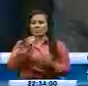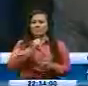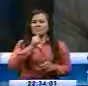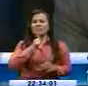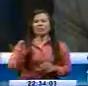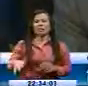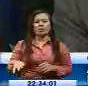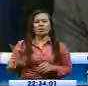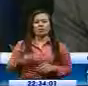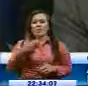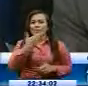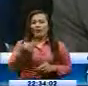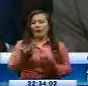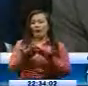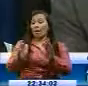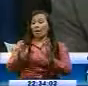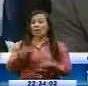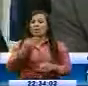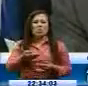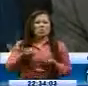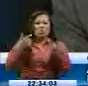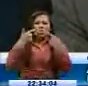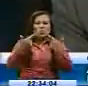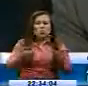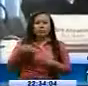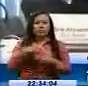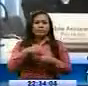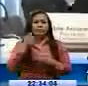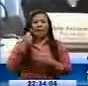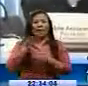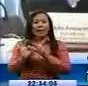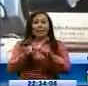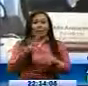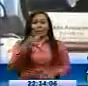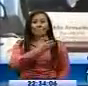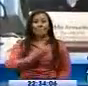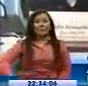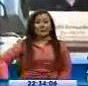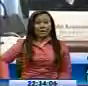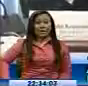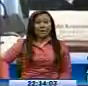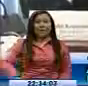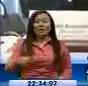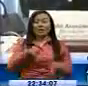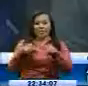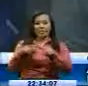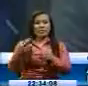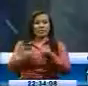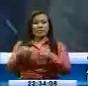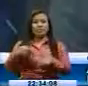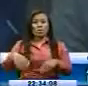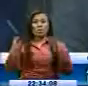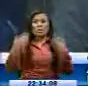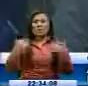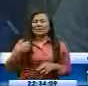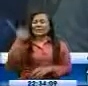permita abrir un paraguas de empresarios por la reconstrucción para el presidente de la cámara de comercio de guayaquil en tiempos de contracción